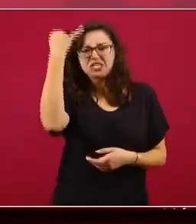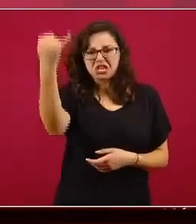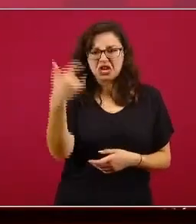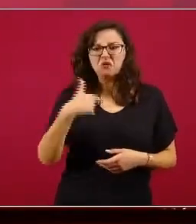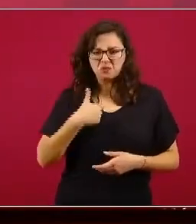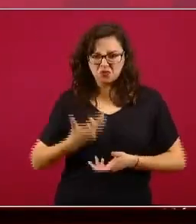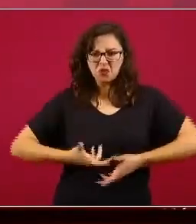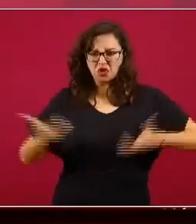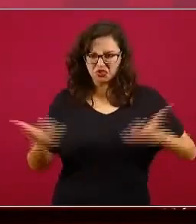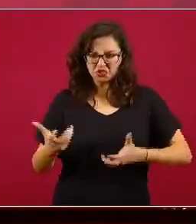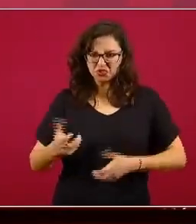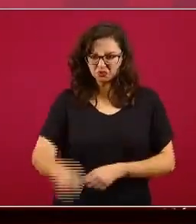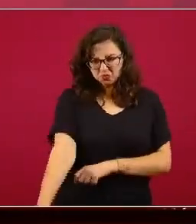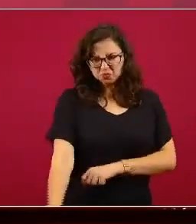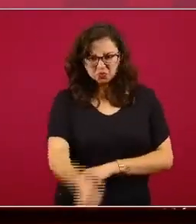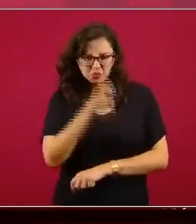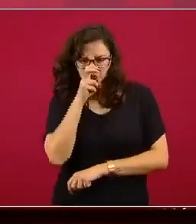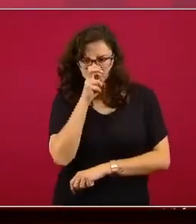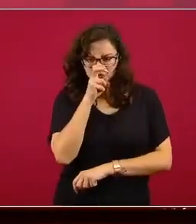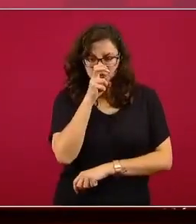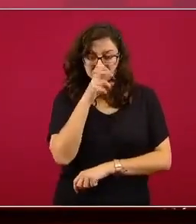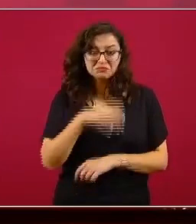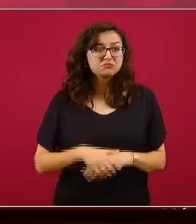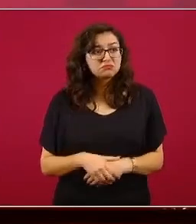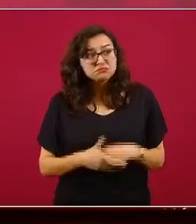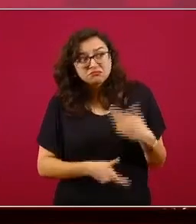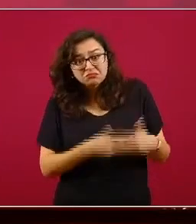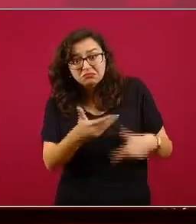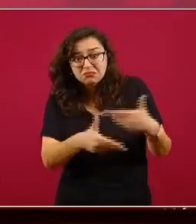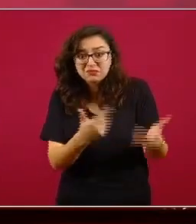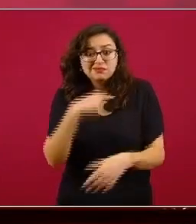actuar con firmeza y no tiene sentido.